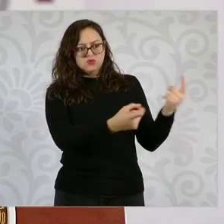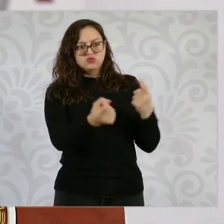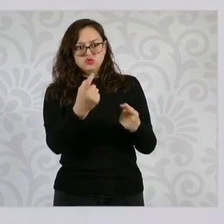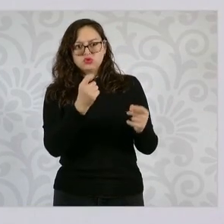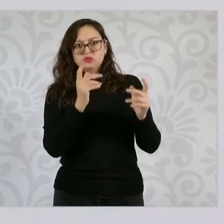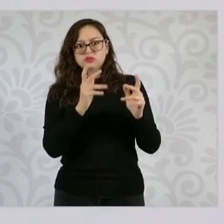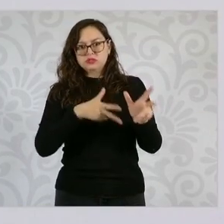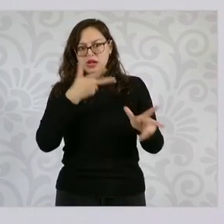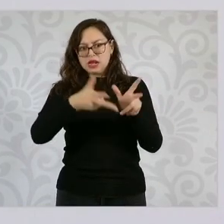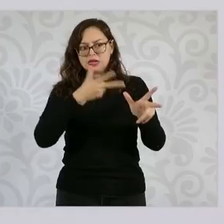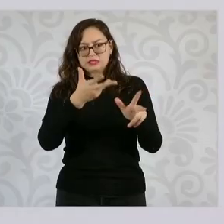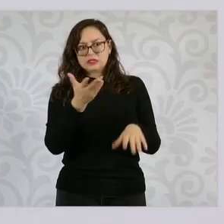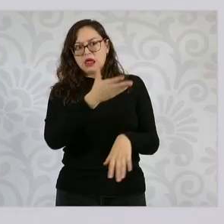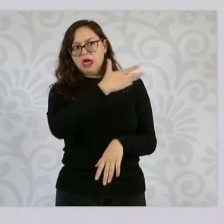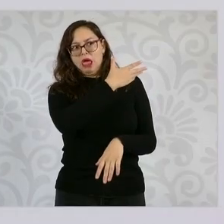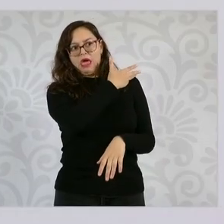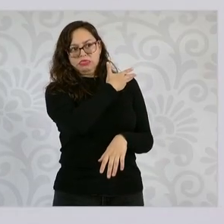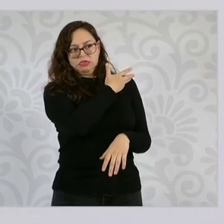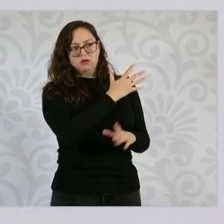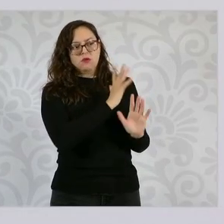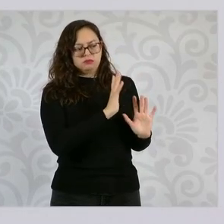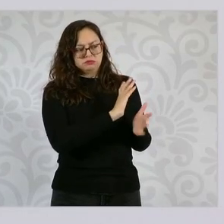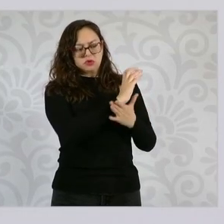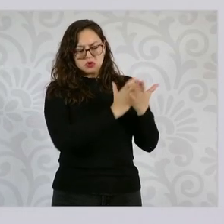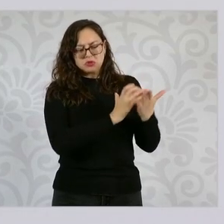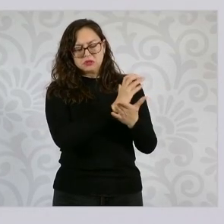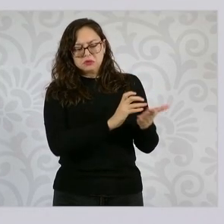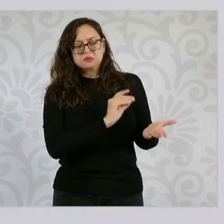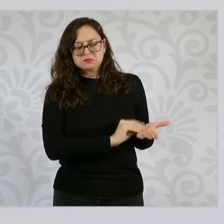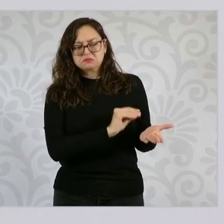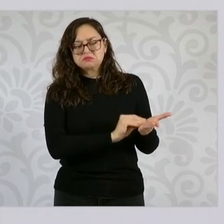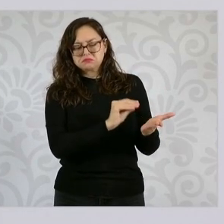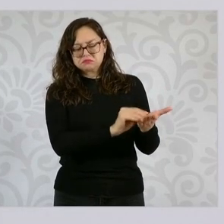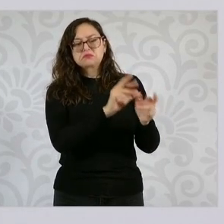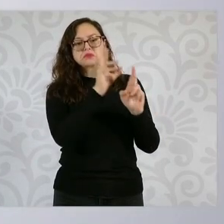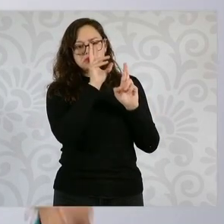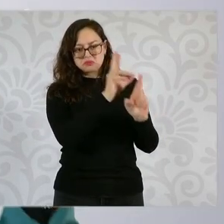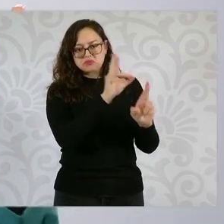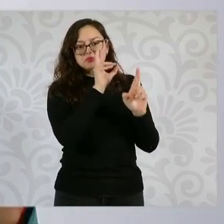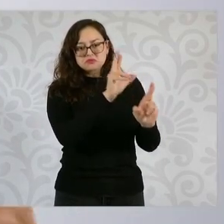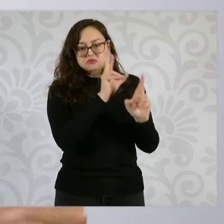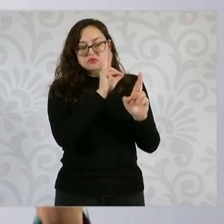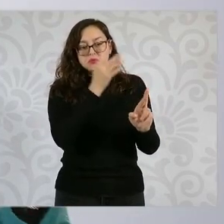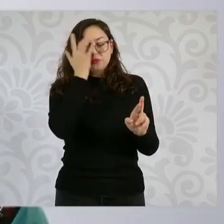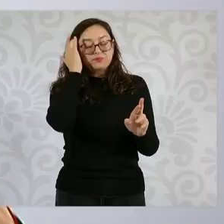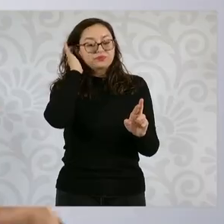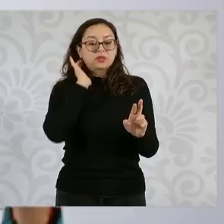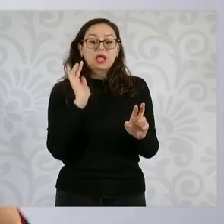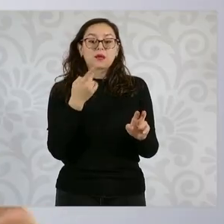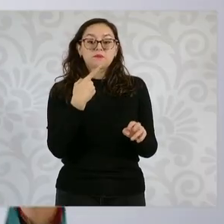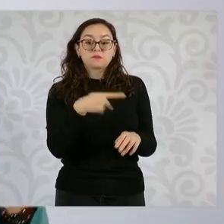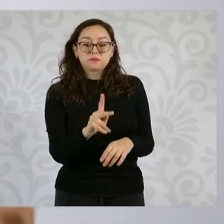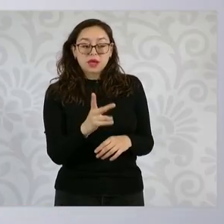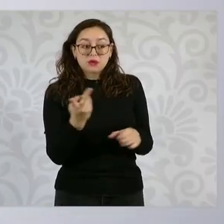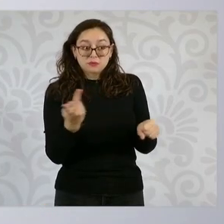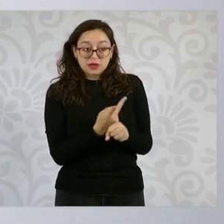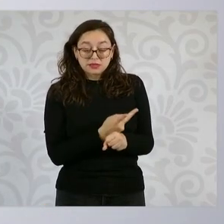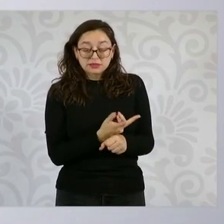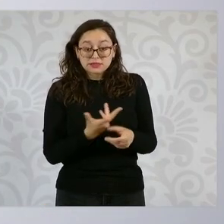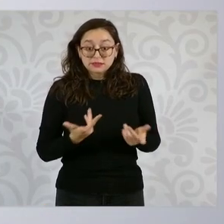que eso que quedó en los contratos de privatización, que si el privado no ha